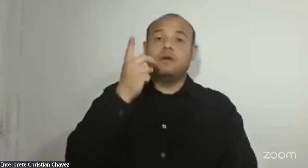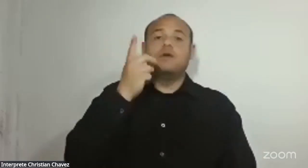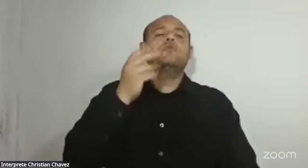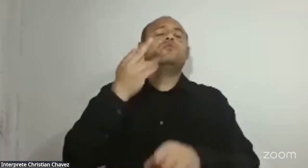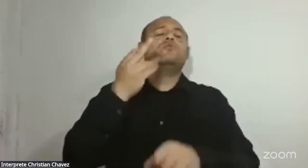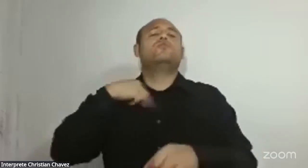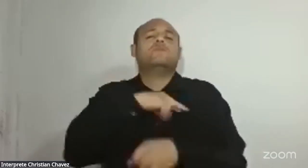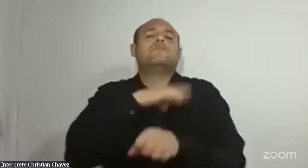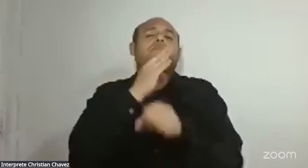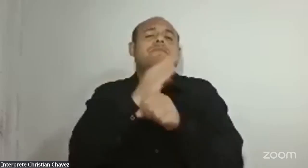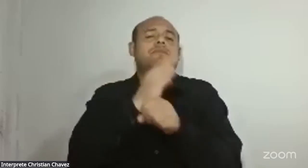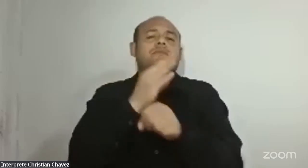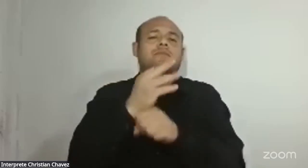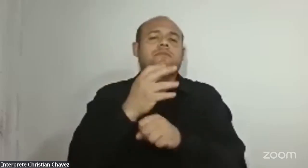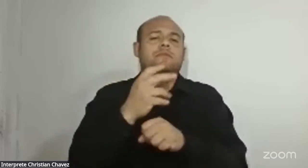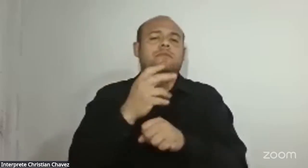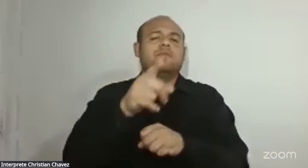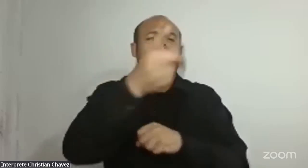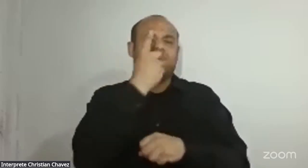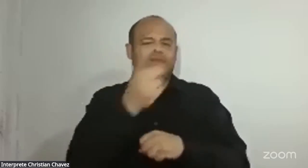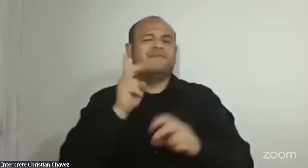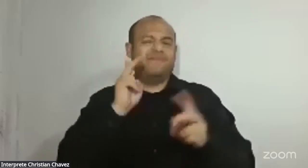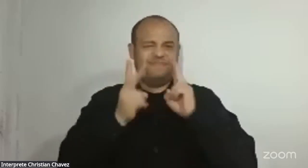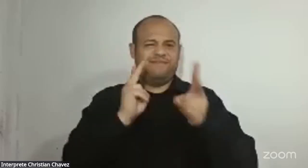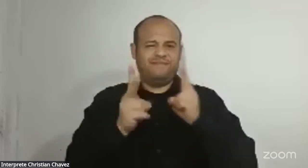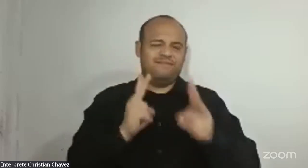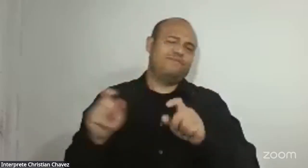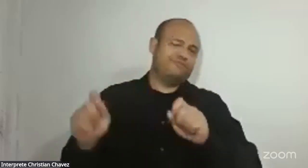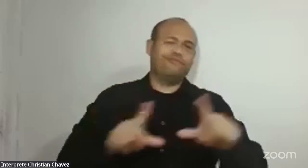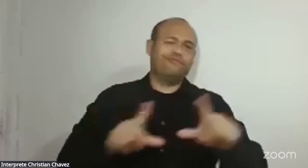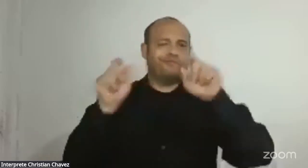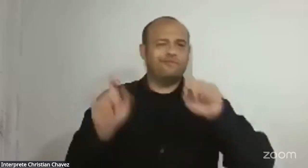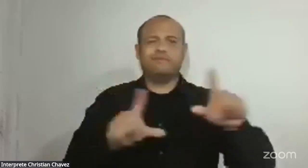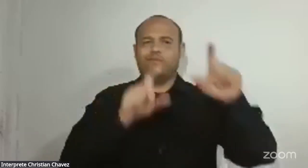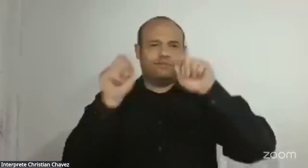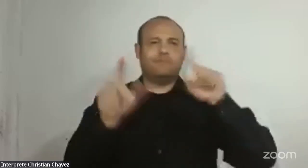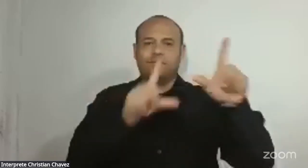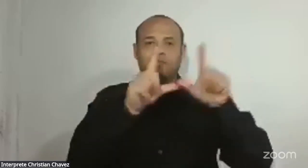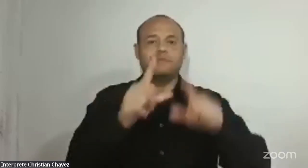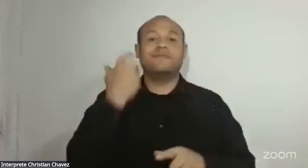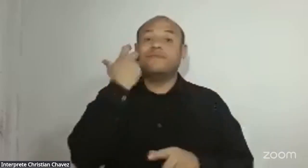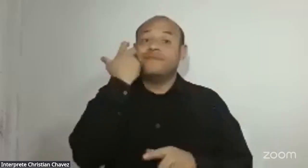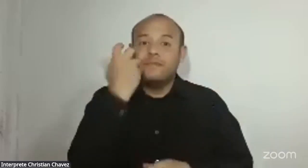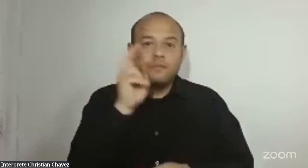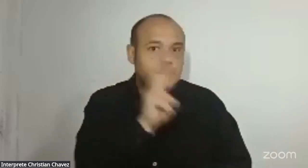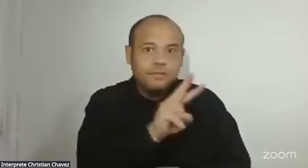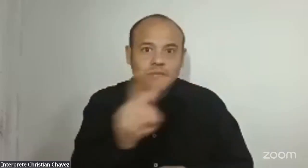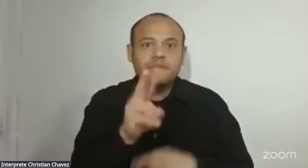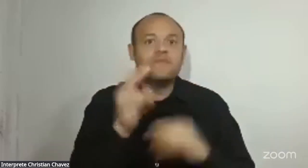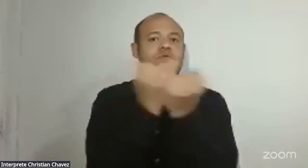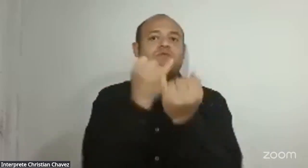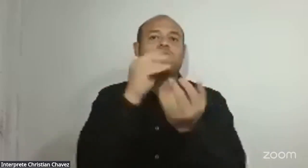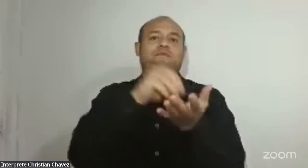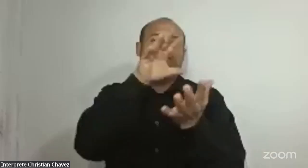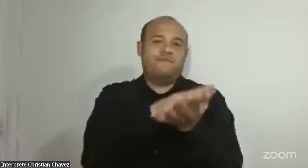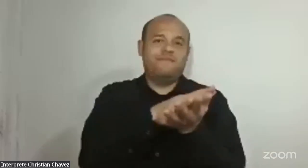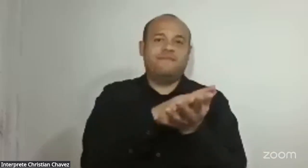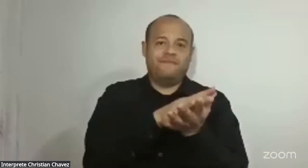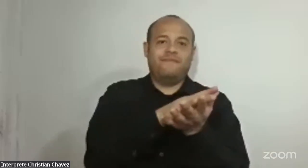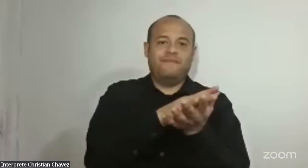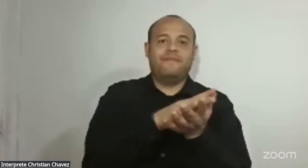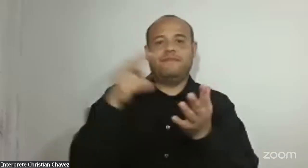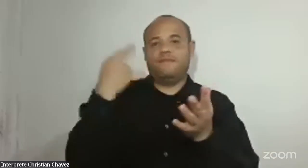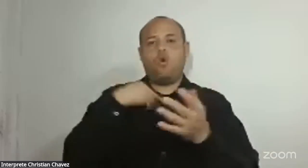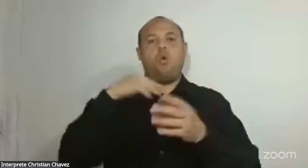es que como esta plática se queda grabada en nuestra red, en la página de la